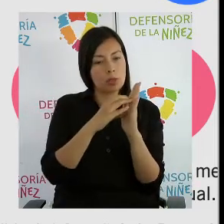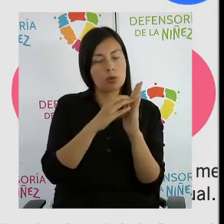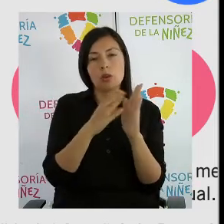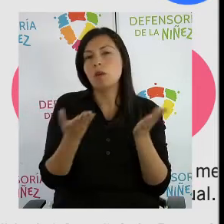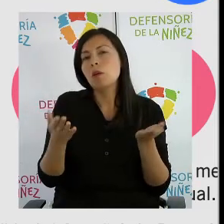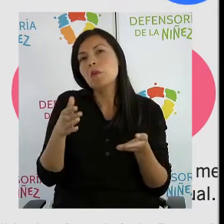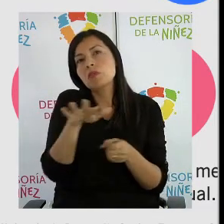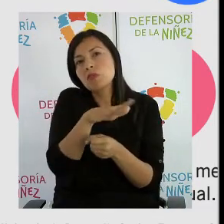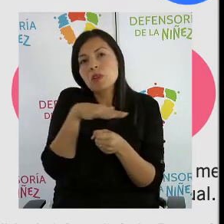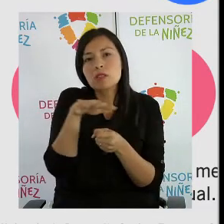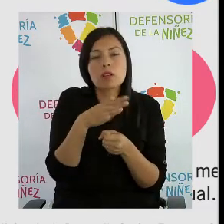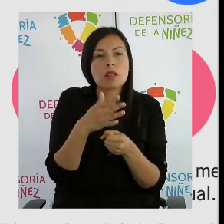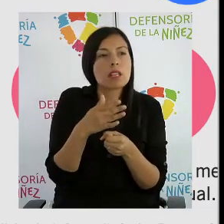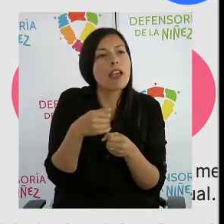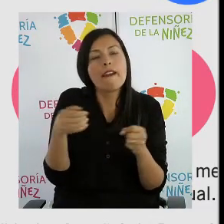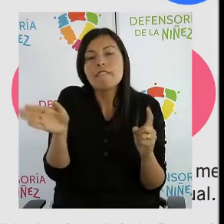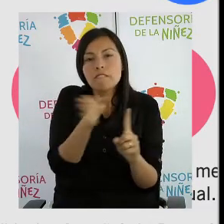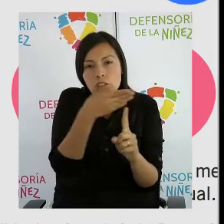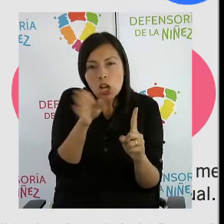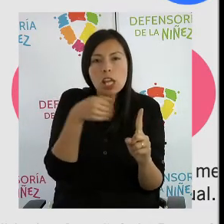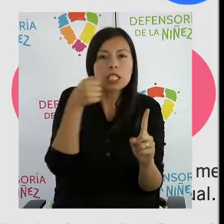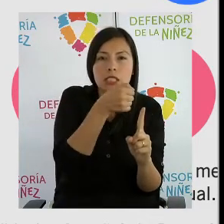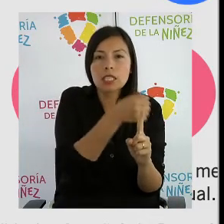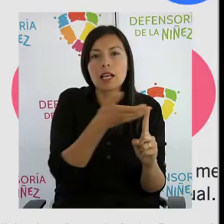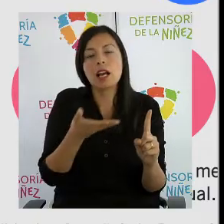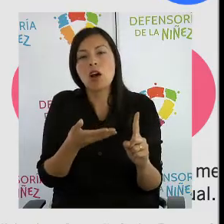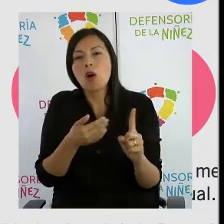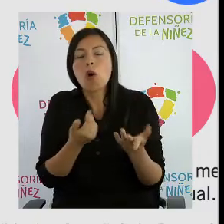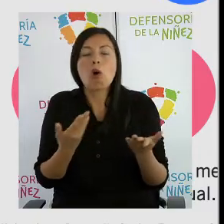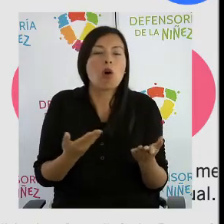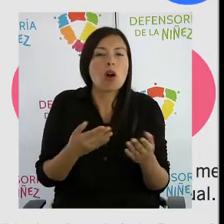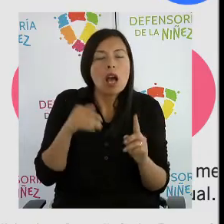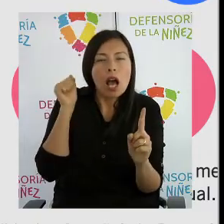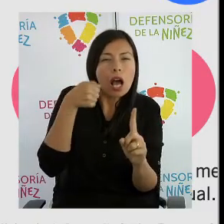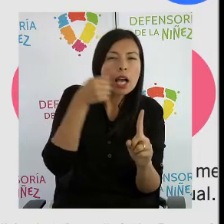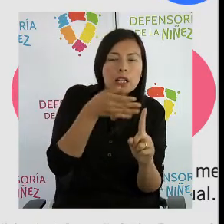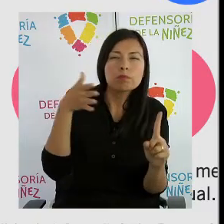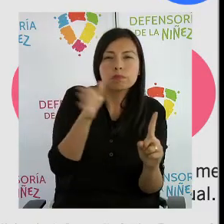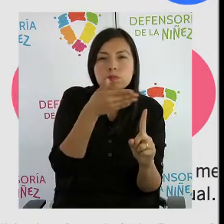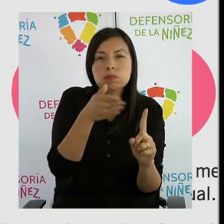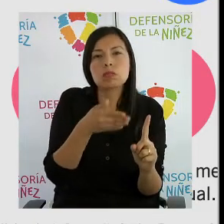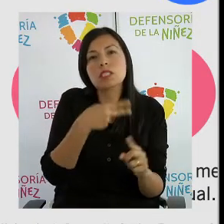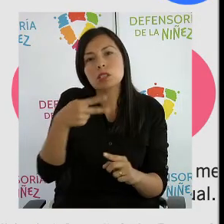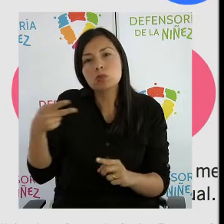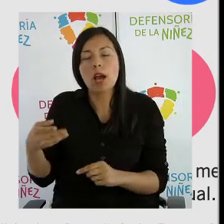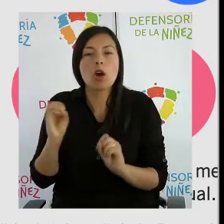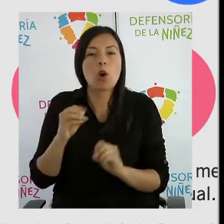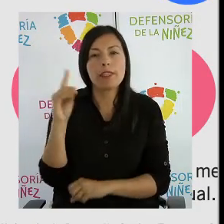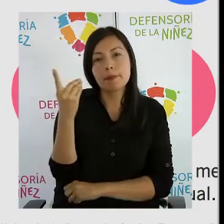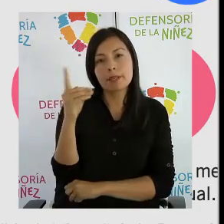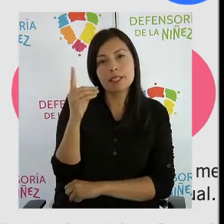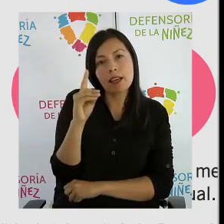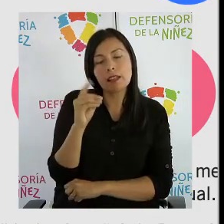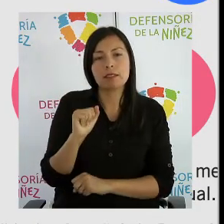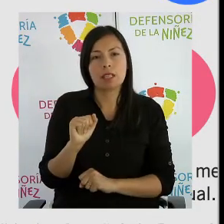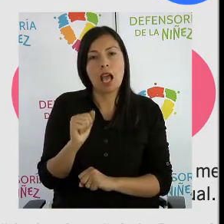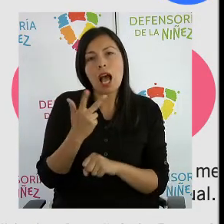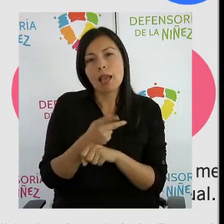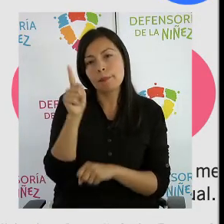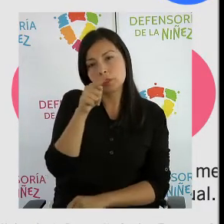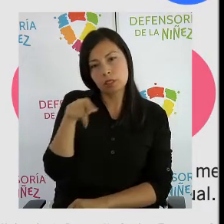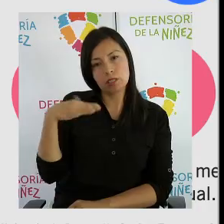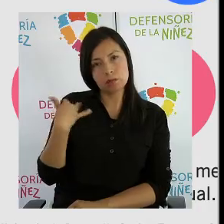la situación de haber sido víctimas de violencia, los hechos de agresiones sexuales, las situaciones de condición de discapacidad, donde tenemos